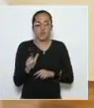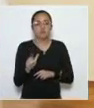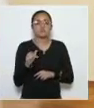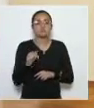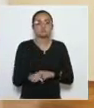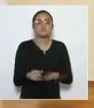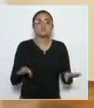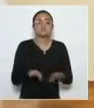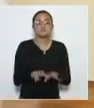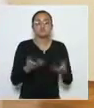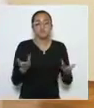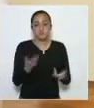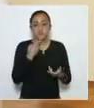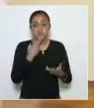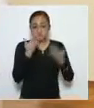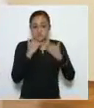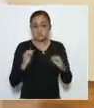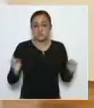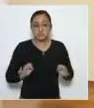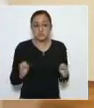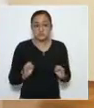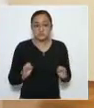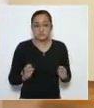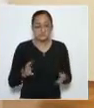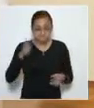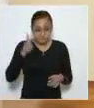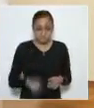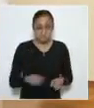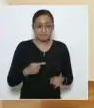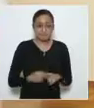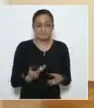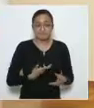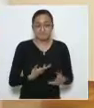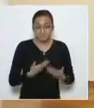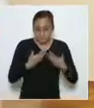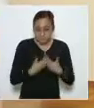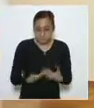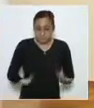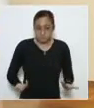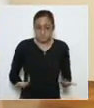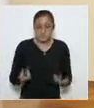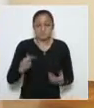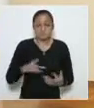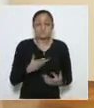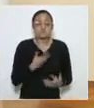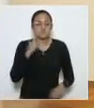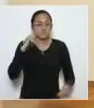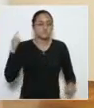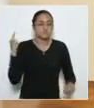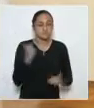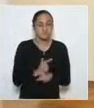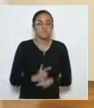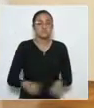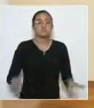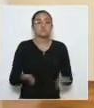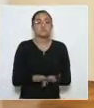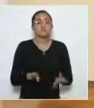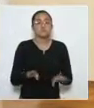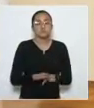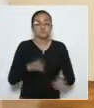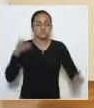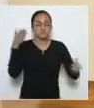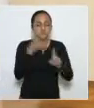funciones, que no tiene funciones reales de empresa, pero que tiene un objeto social